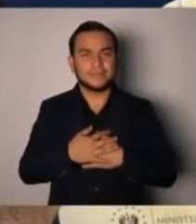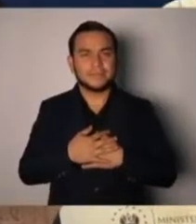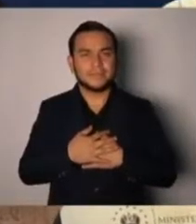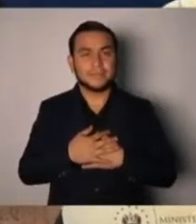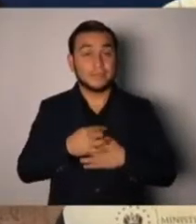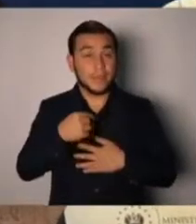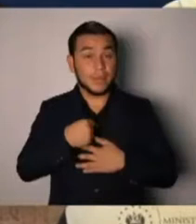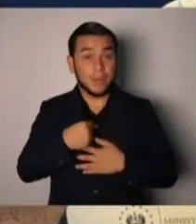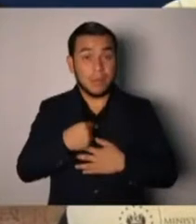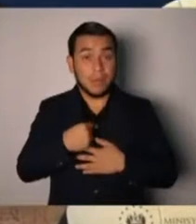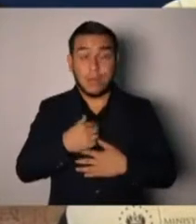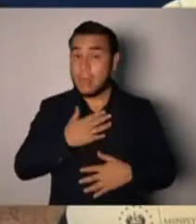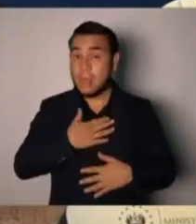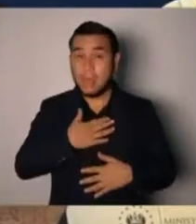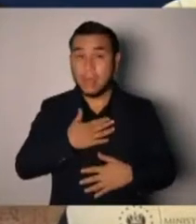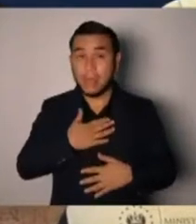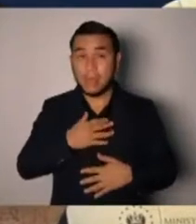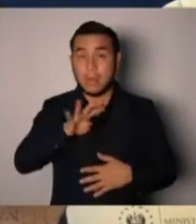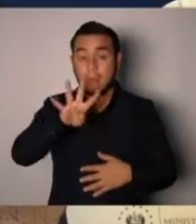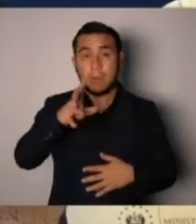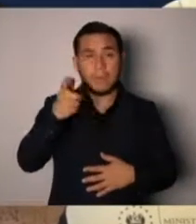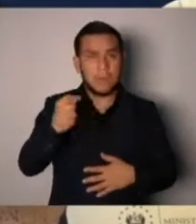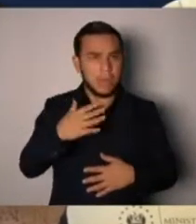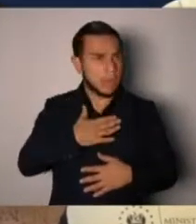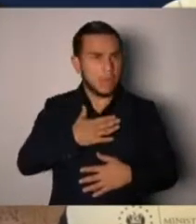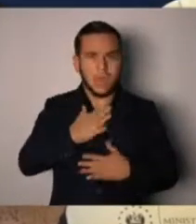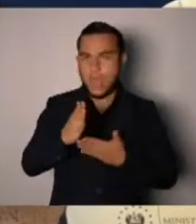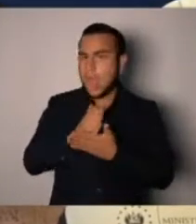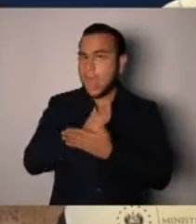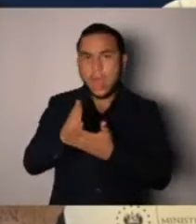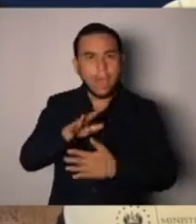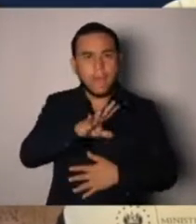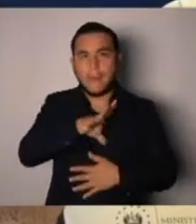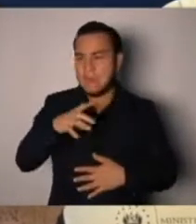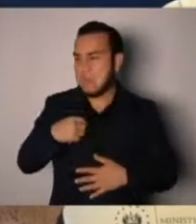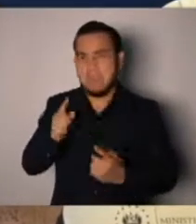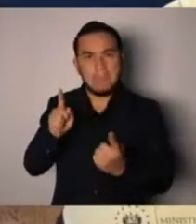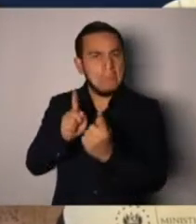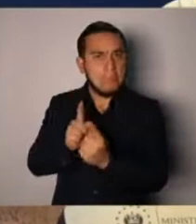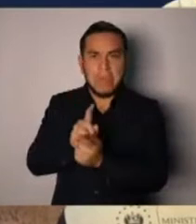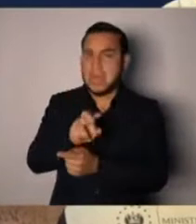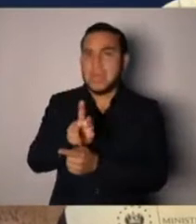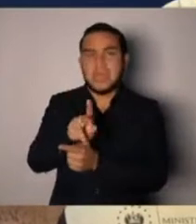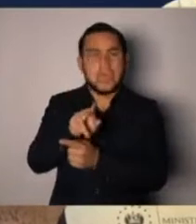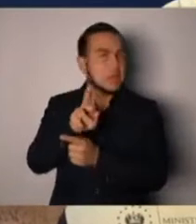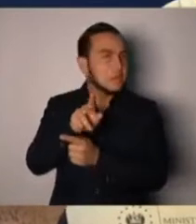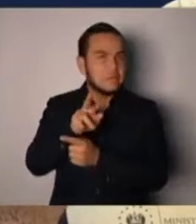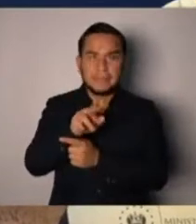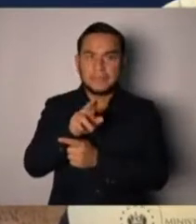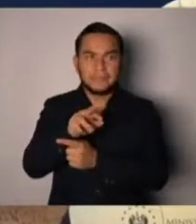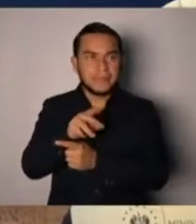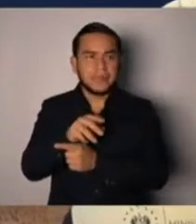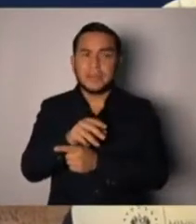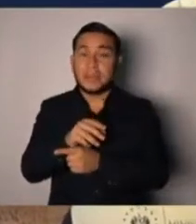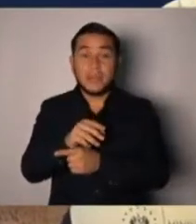yo no tengo no solo tenía cuatro meses sino que no tengo ningún familiar ni conocido ni amigo ni aliado